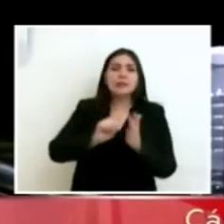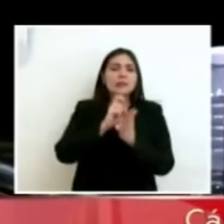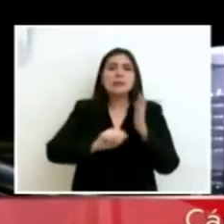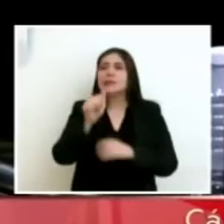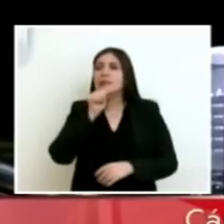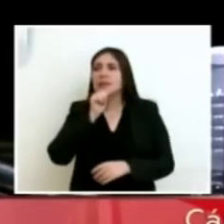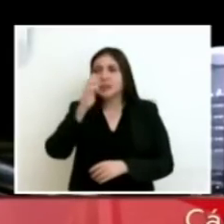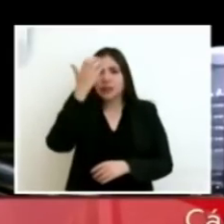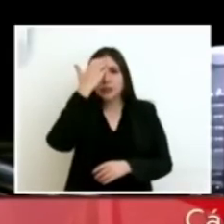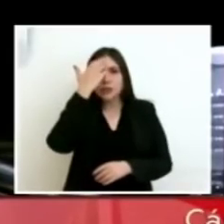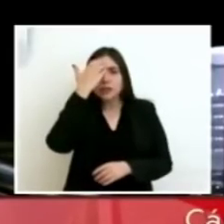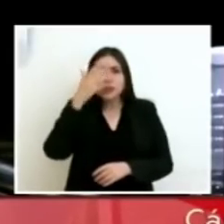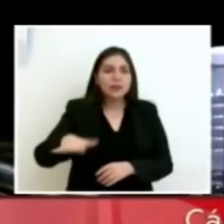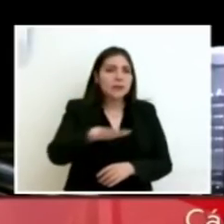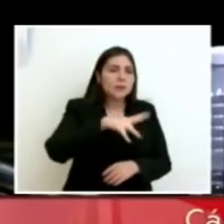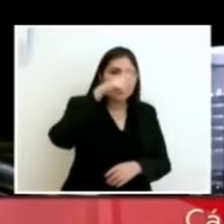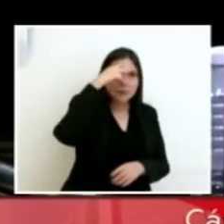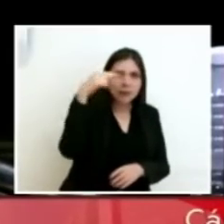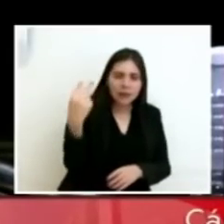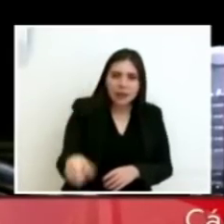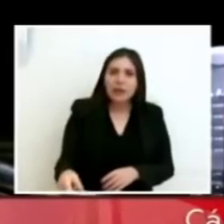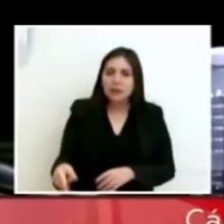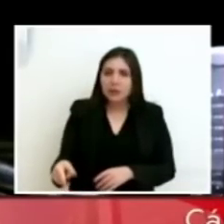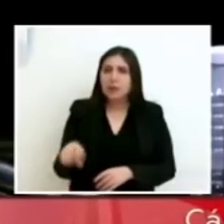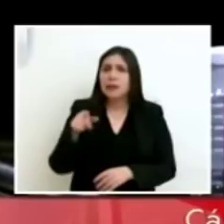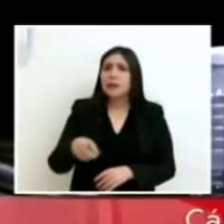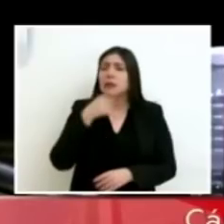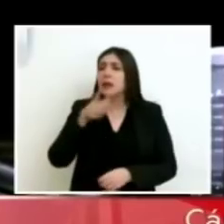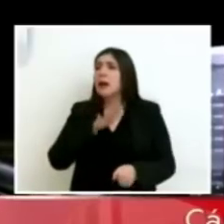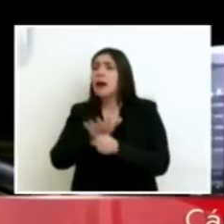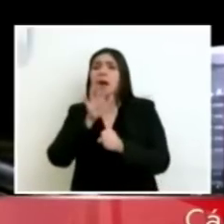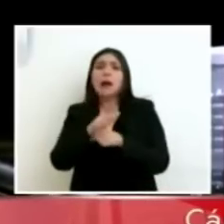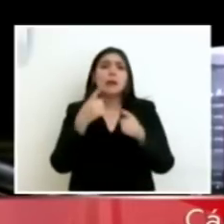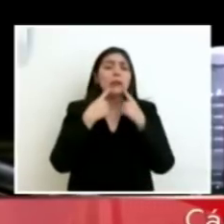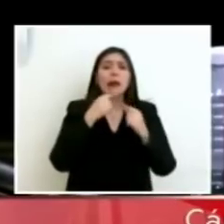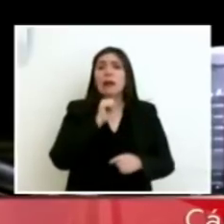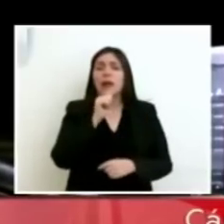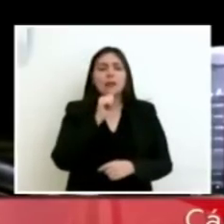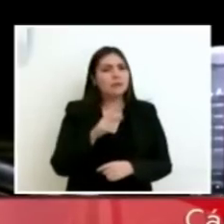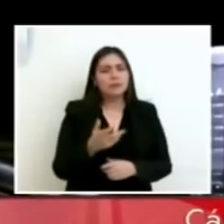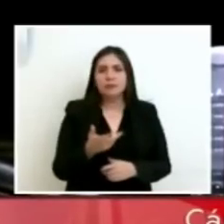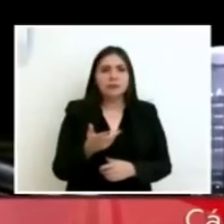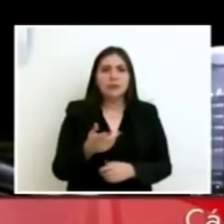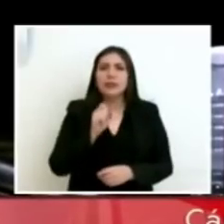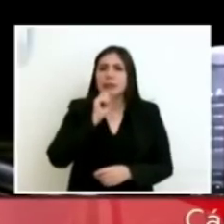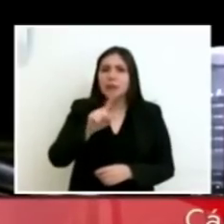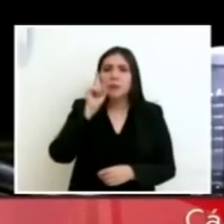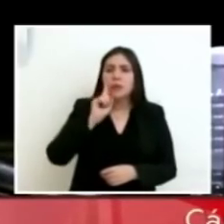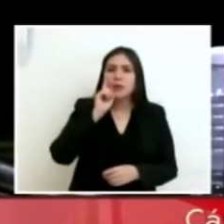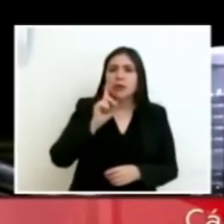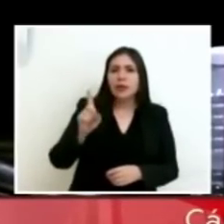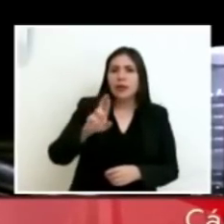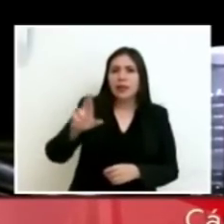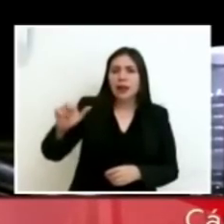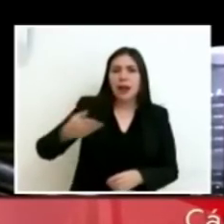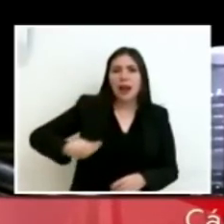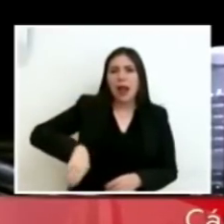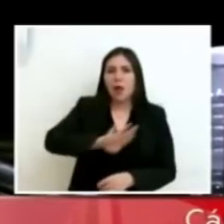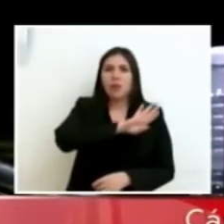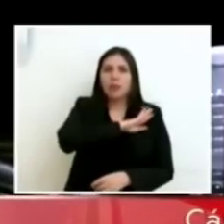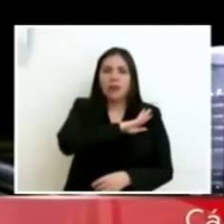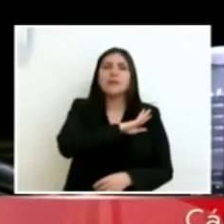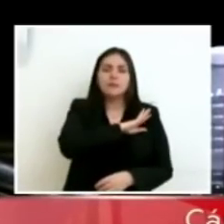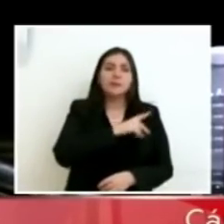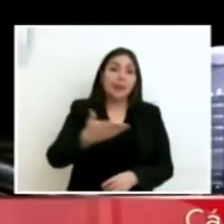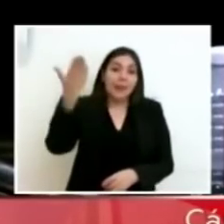conocen las y los mexicanos, que no está suficientemente discutida. Por su parte también la doctora Claudia Sheinbaum Pardo, nuestra